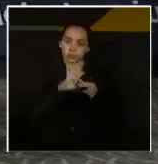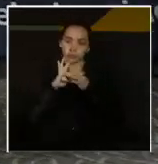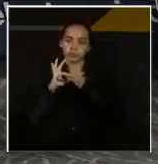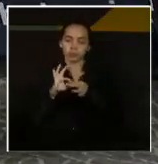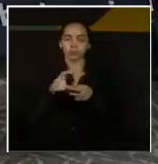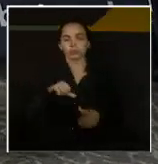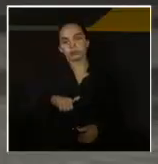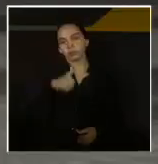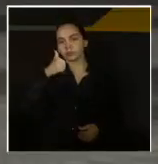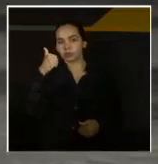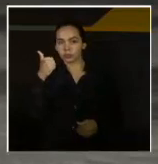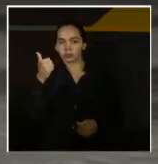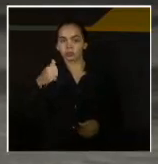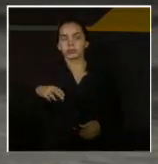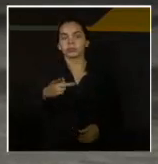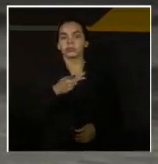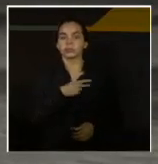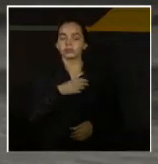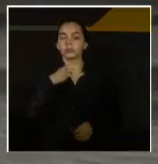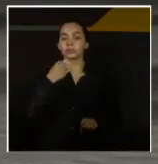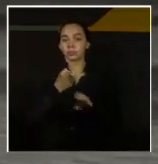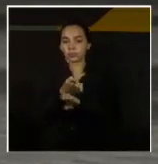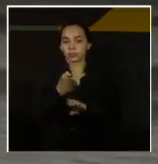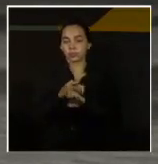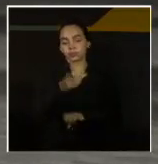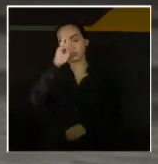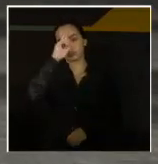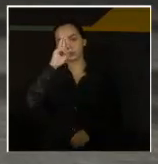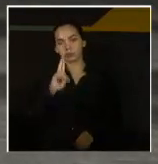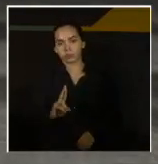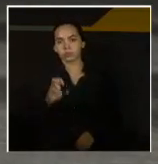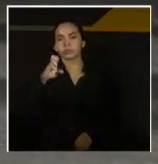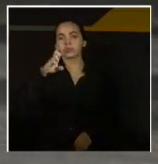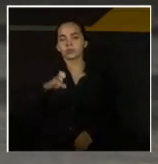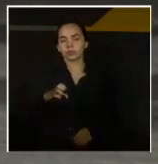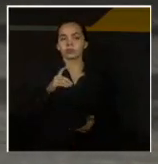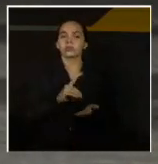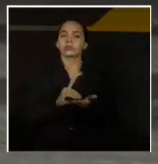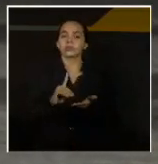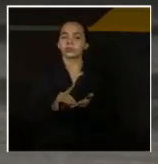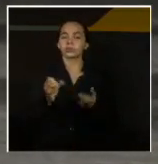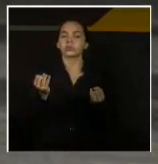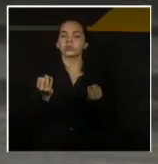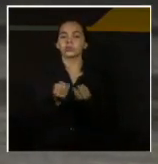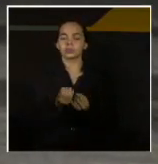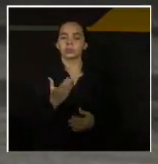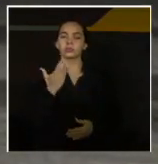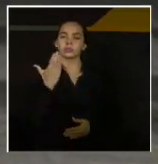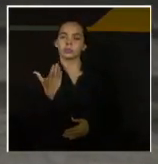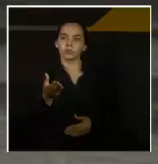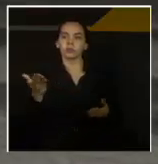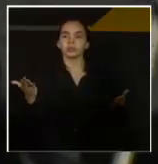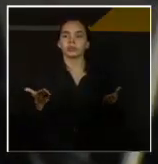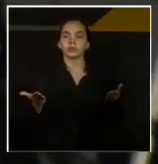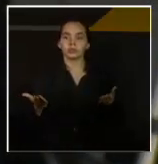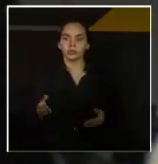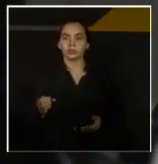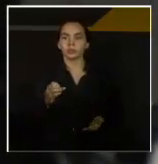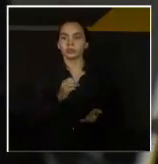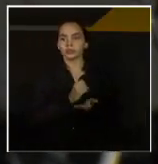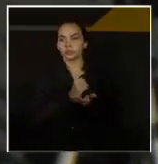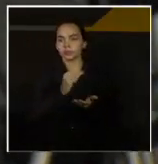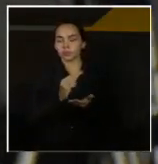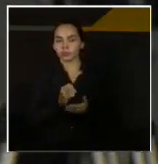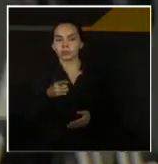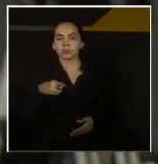los otros poderes del Estado, respetando sus facultades, pero también pidiendo que cumplan con sus obligaciones, que